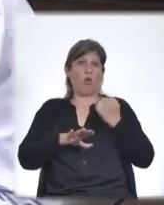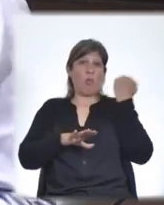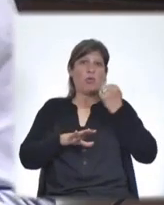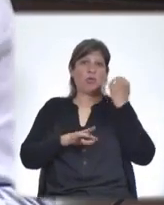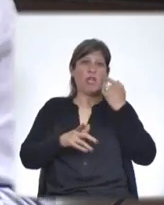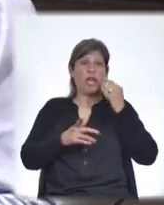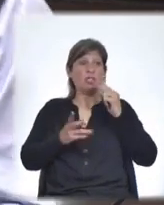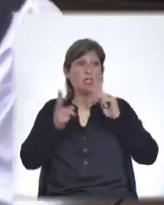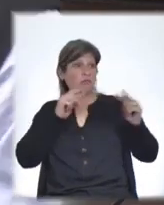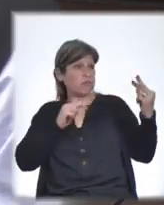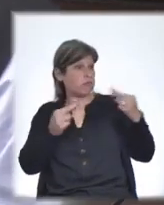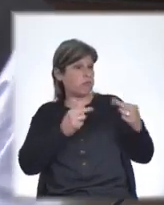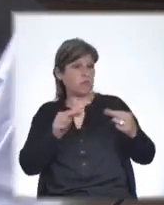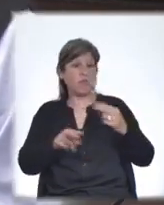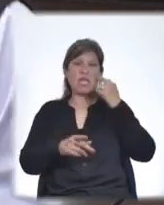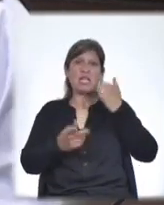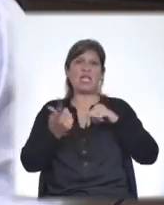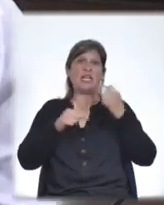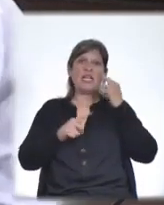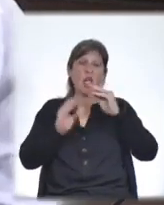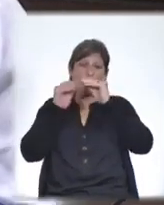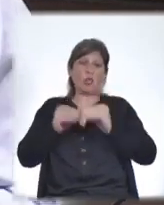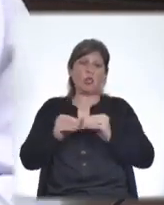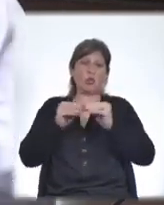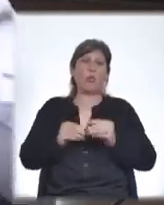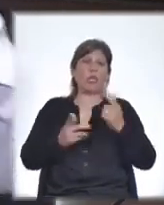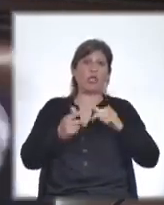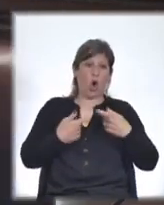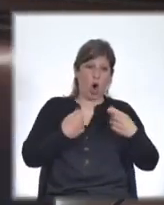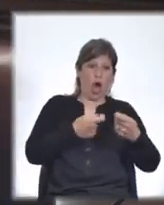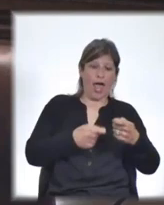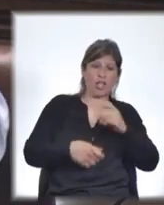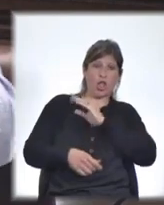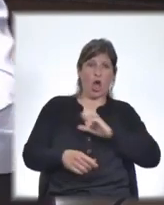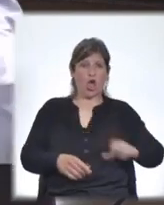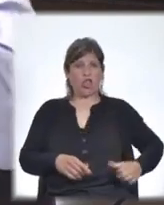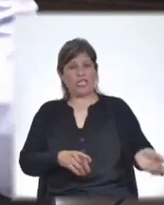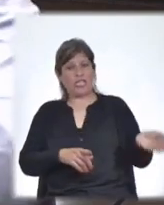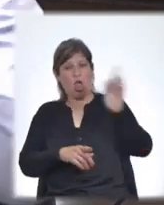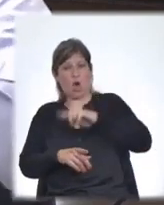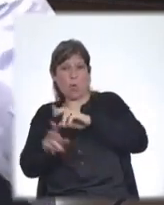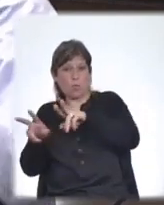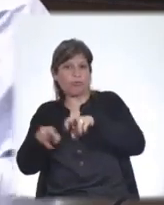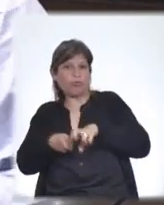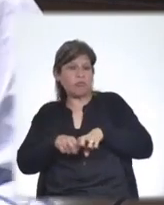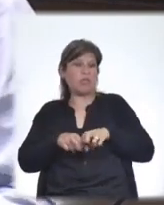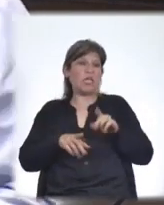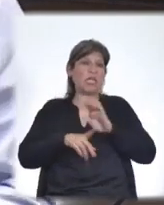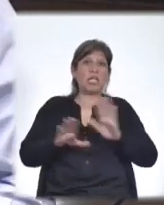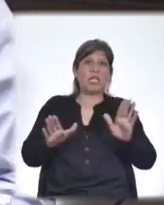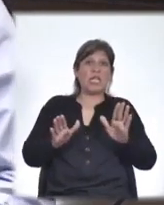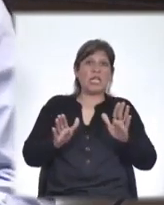un proyecto de presupuesto que es tanto del lado de los gastos del Estado como del lado de los ingresos, no se pone en el presupuesto